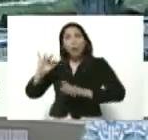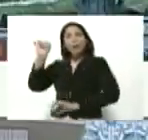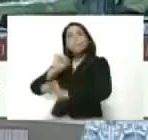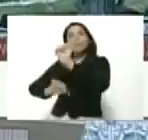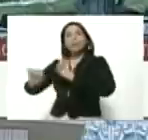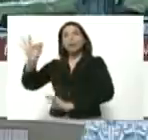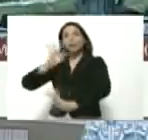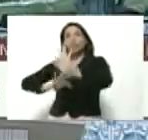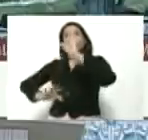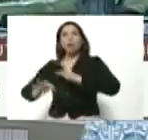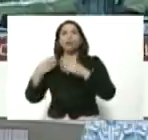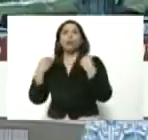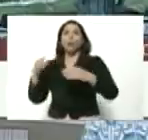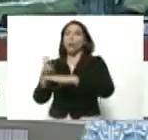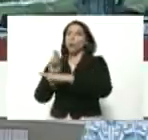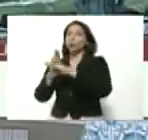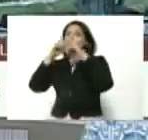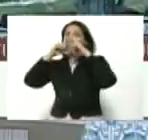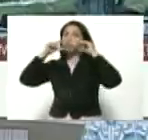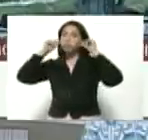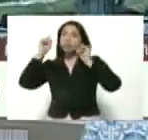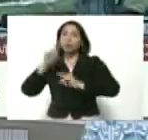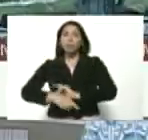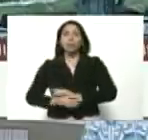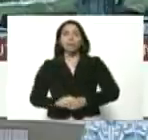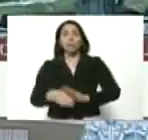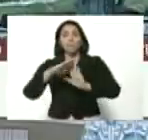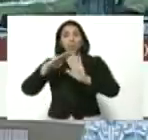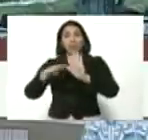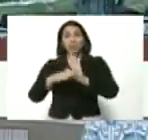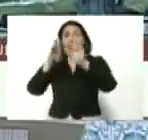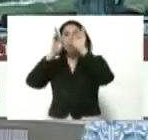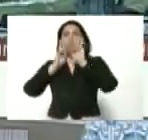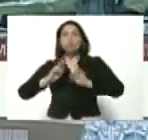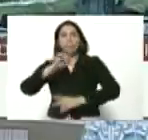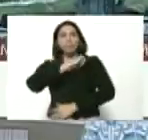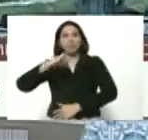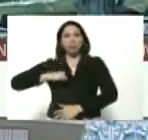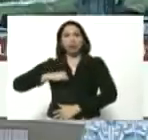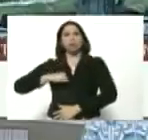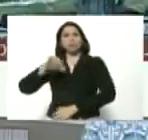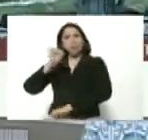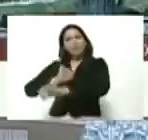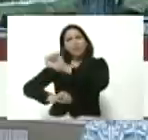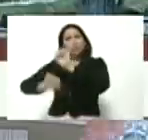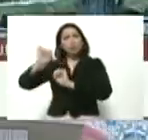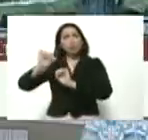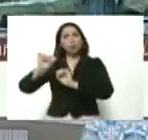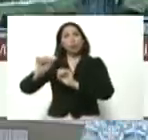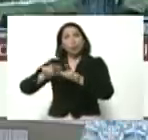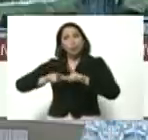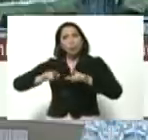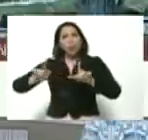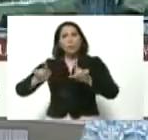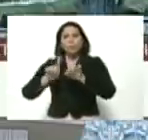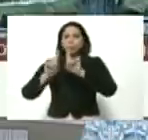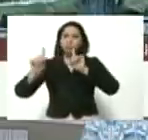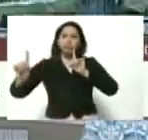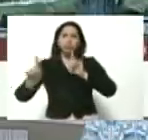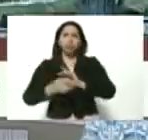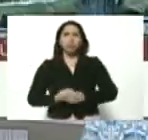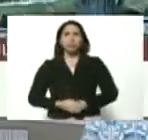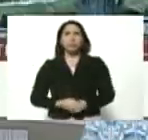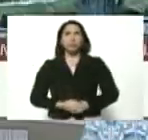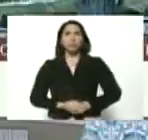contagios como el uso de la mascarilla las medidas de higiene personal de prevención el espaciamiento físico